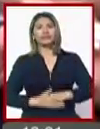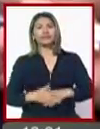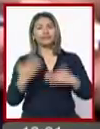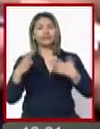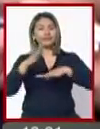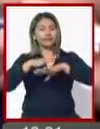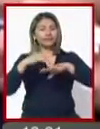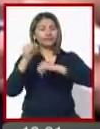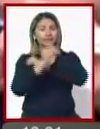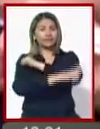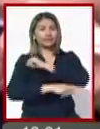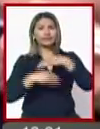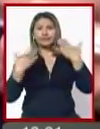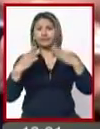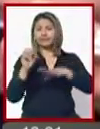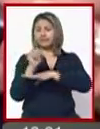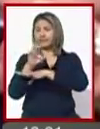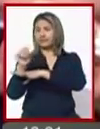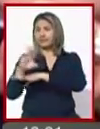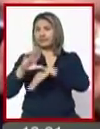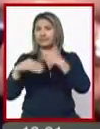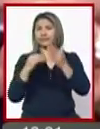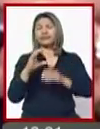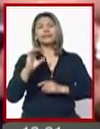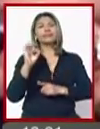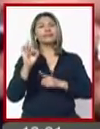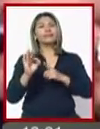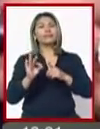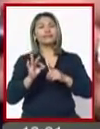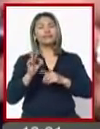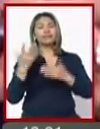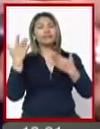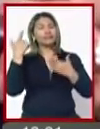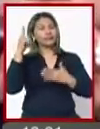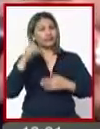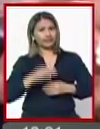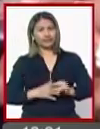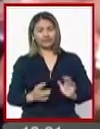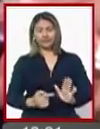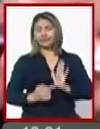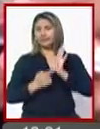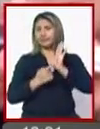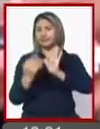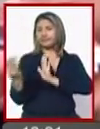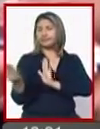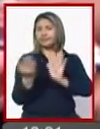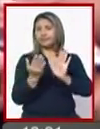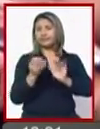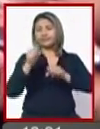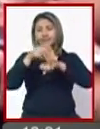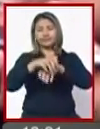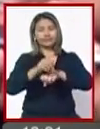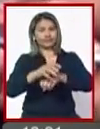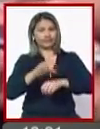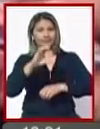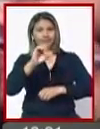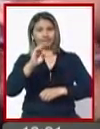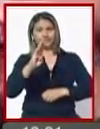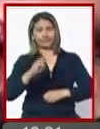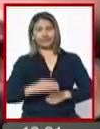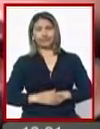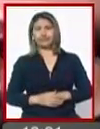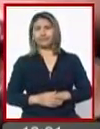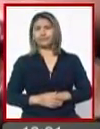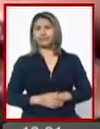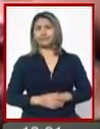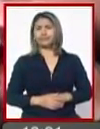convocatoria nacional, han hecho conocer ya la mayoría de las confederaciones para hacer su presencia seguramente a esta gran marcha convocada por la Central Obrera Boliviana.